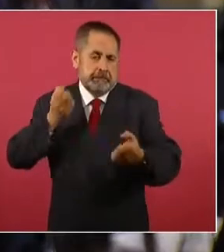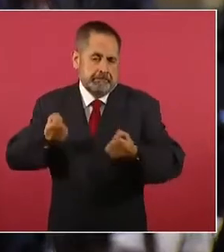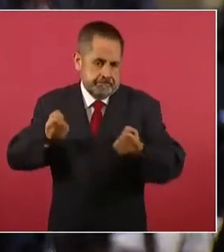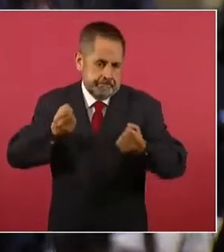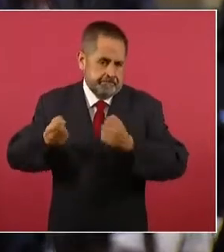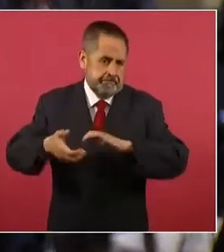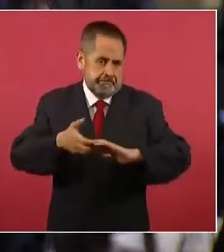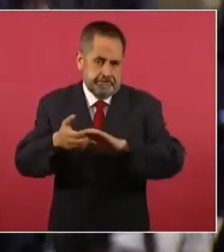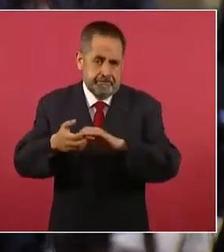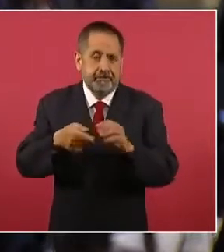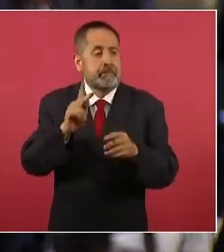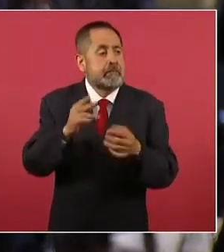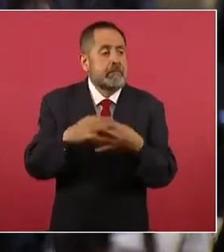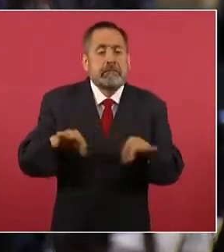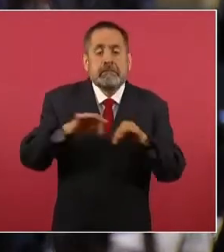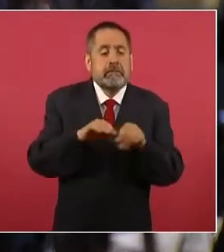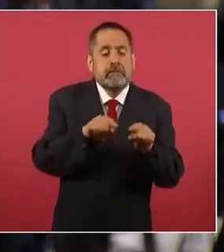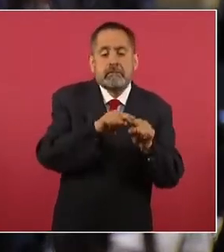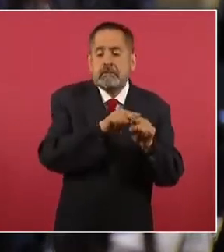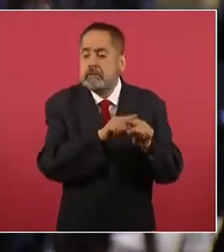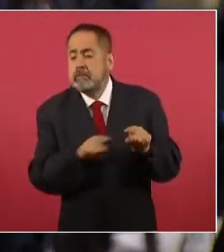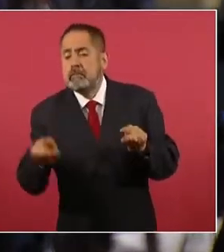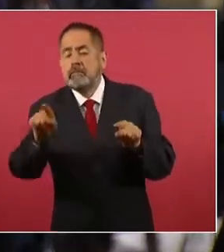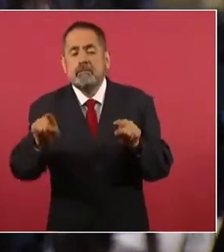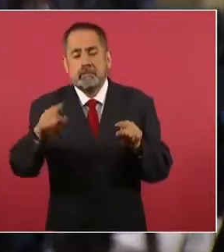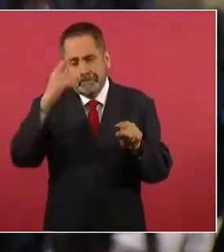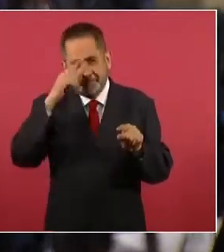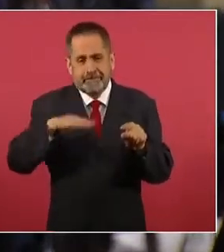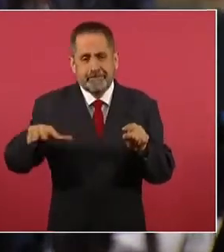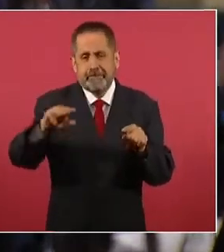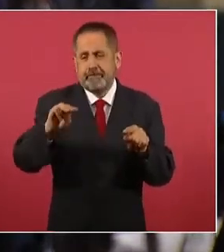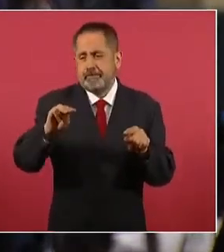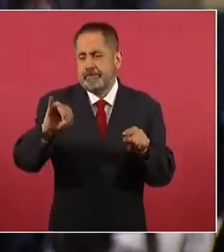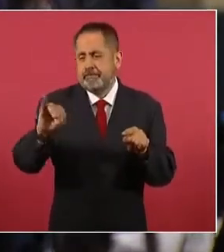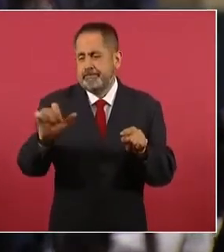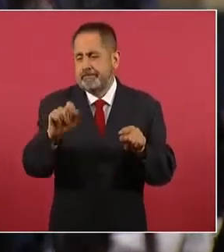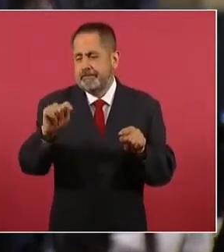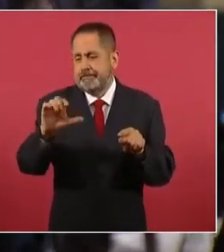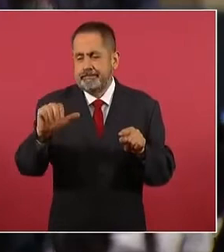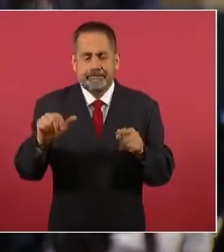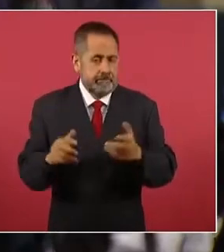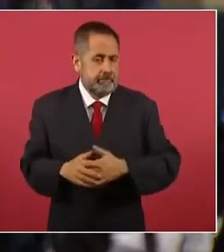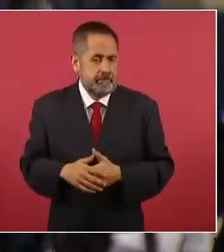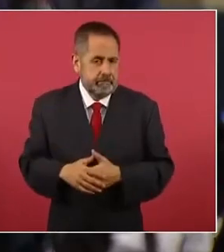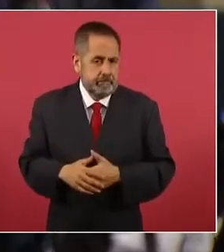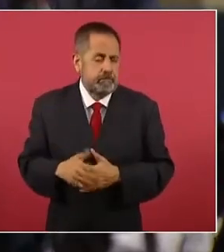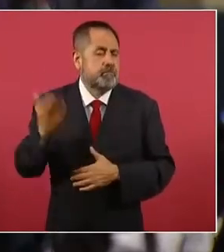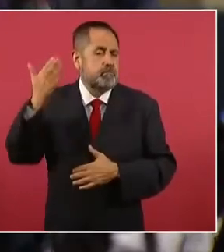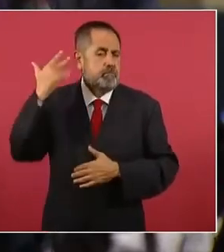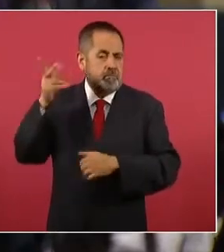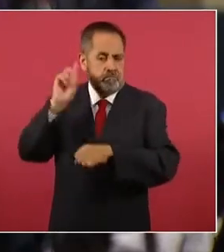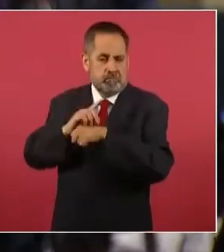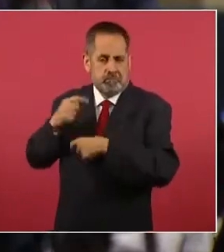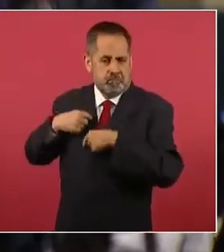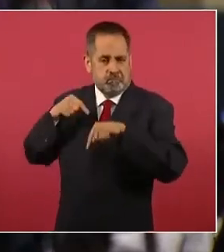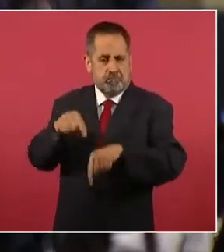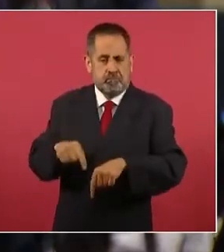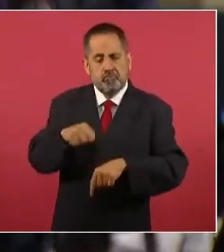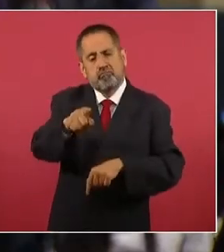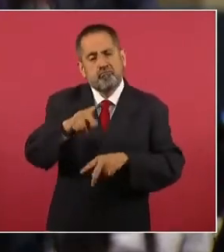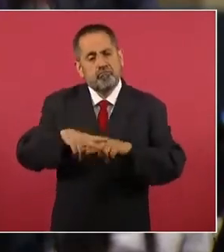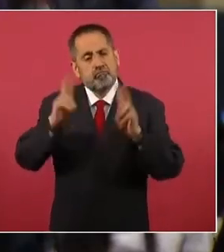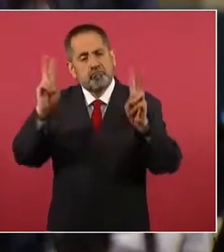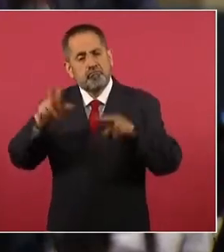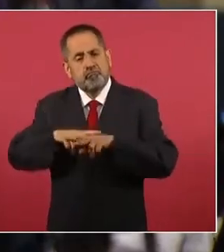que conecta a esta parte de la Mixteca Alta. La otra ocasión que estuve, señor presidente, habla usted del tema de